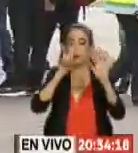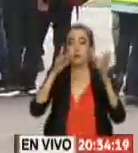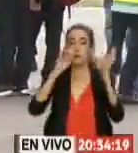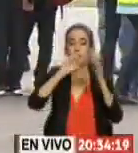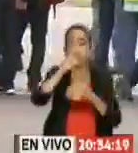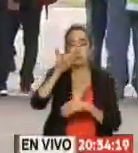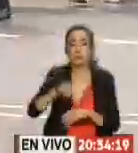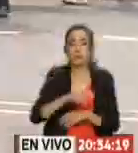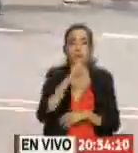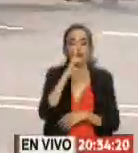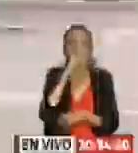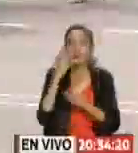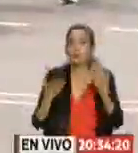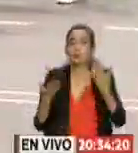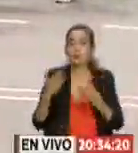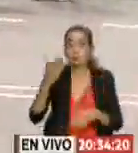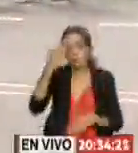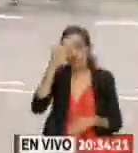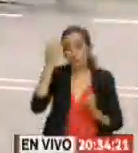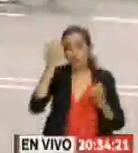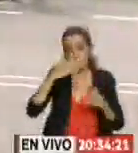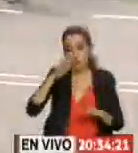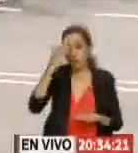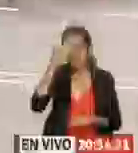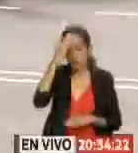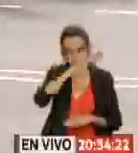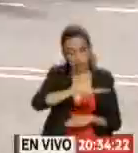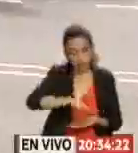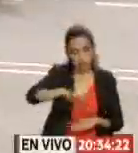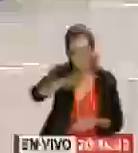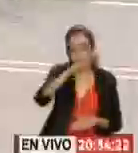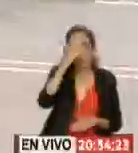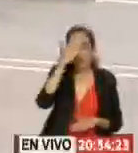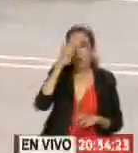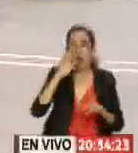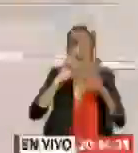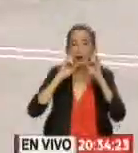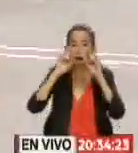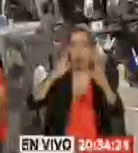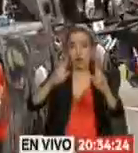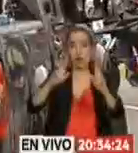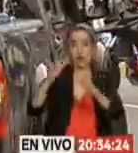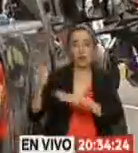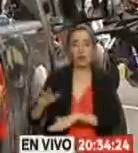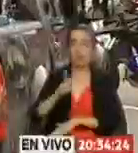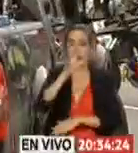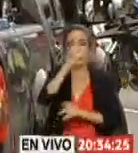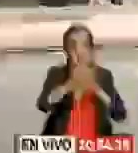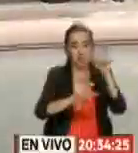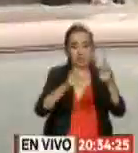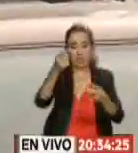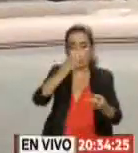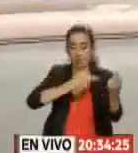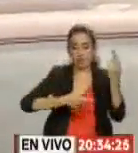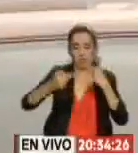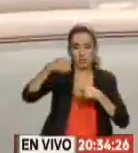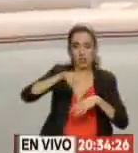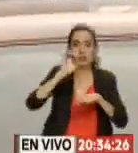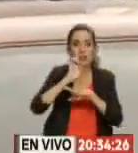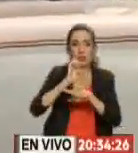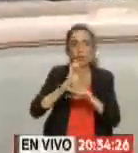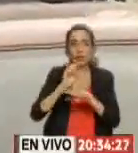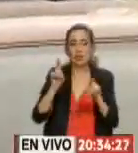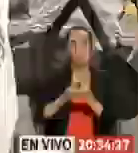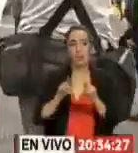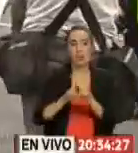la verificación de la identidad de los cadáveres encontrados en una zona selvática de Colombia, los tres cuerpos son trasladados a Ecuador y recibidos de la misma